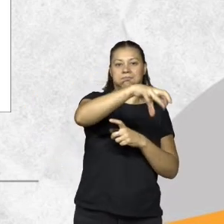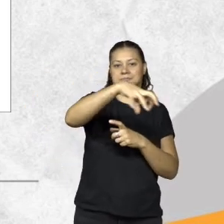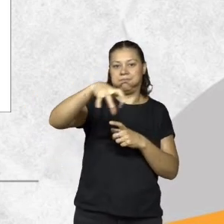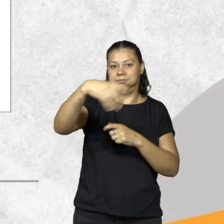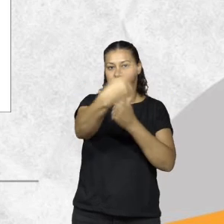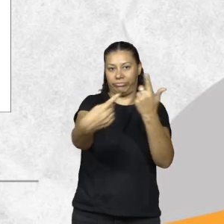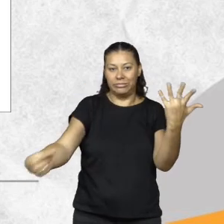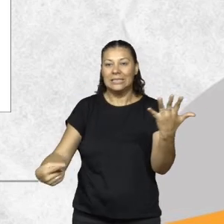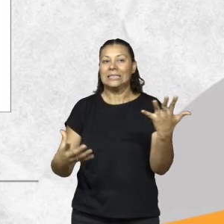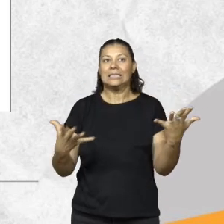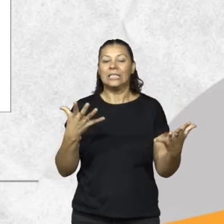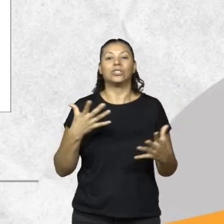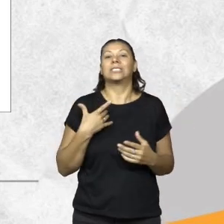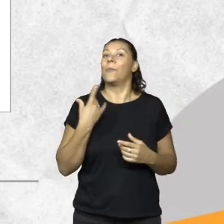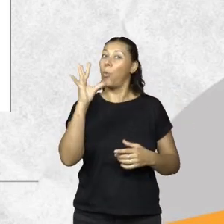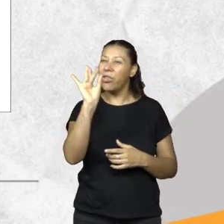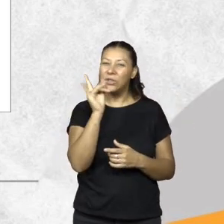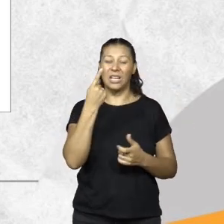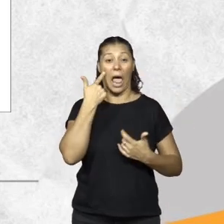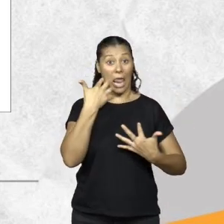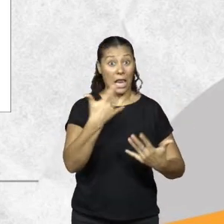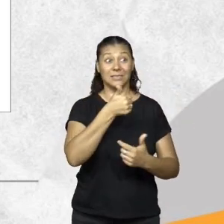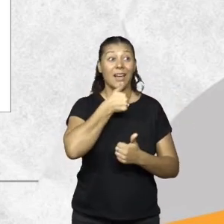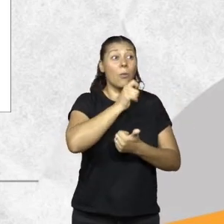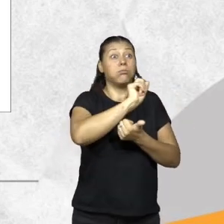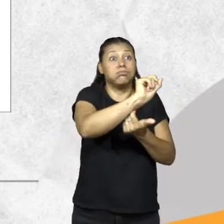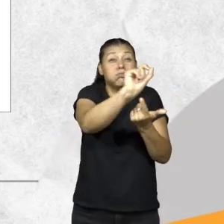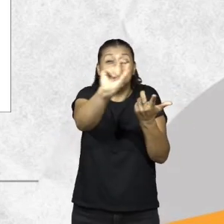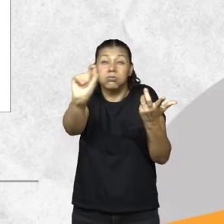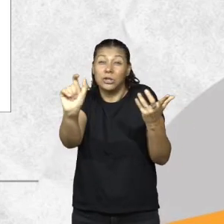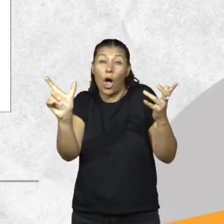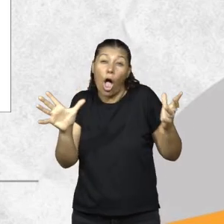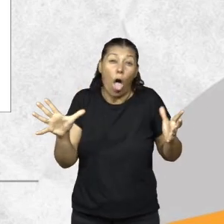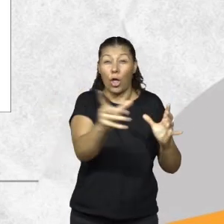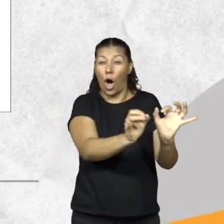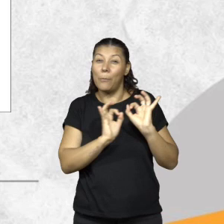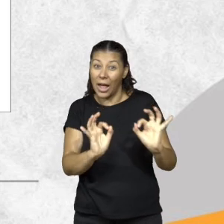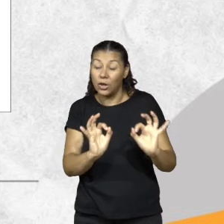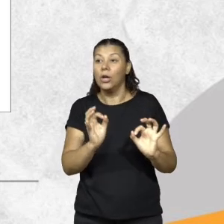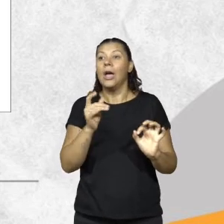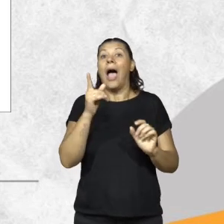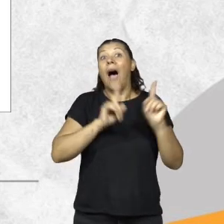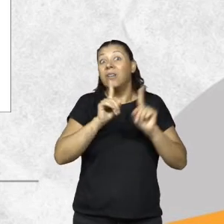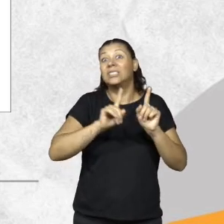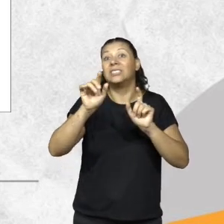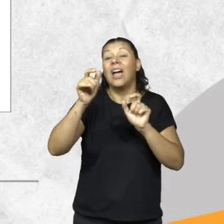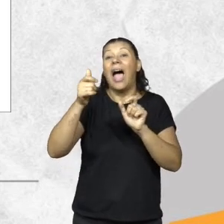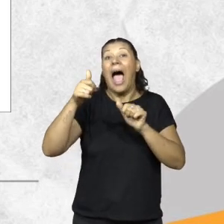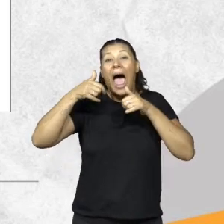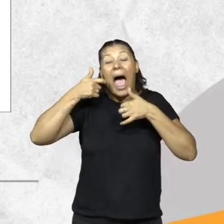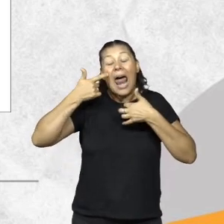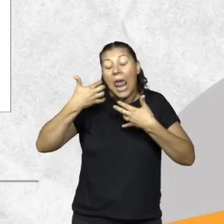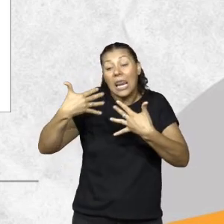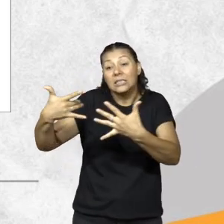Entonces, además, cuando los análisis llegan a estar, ya pudo haber pasado la floración. Por eso hemos hecho